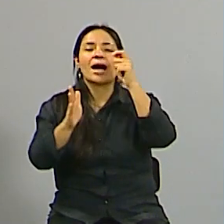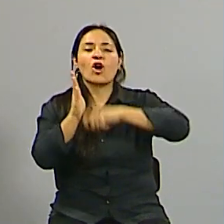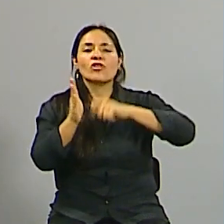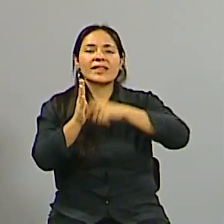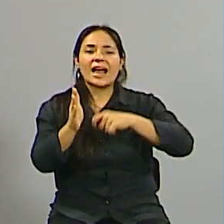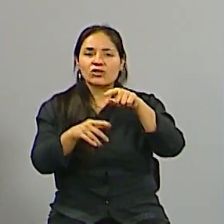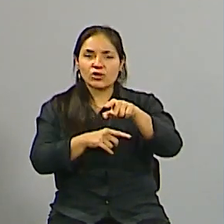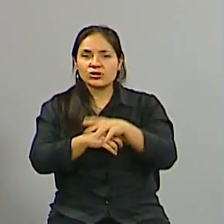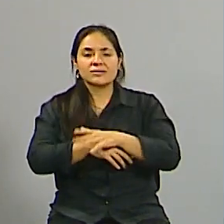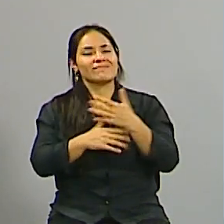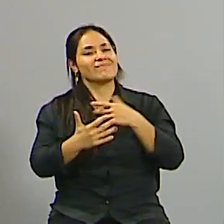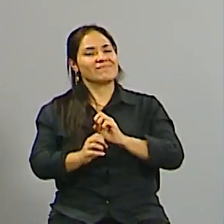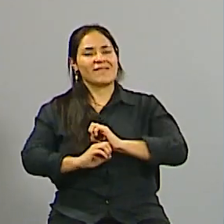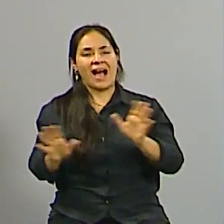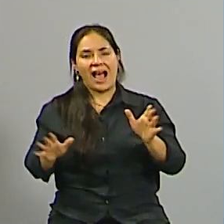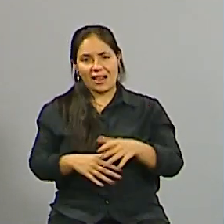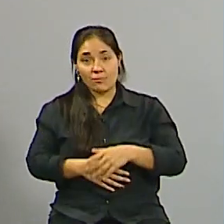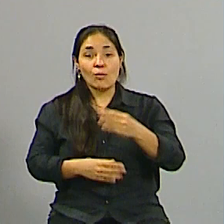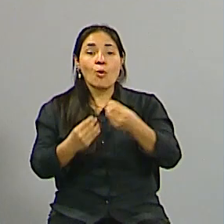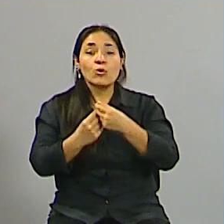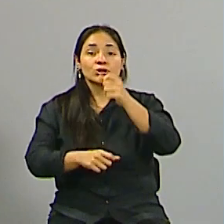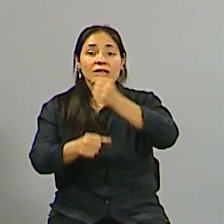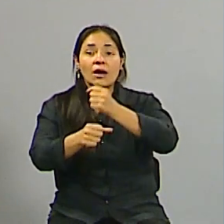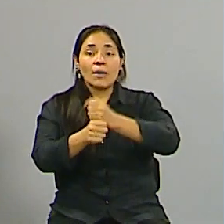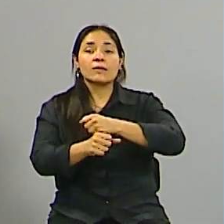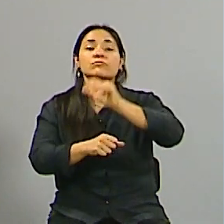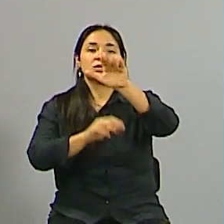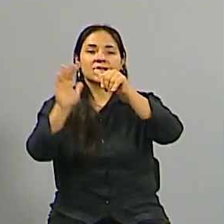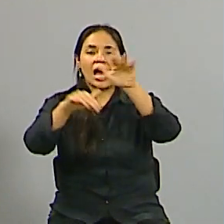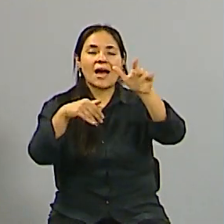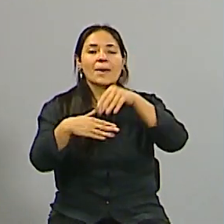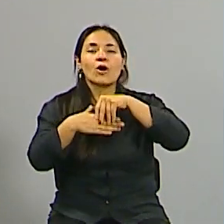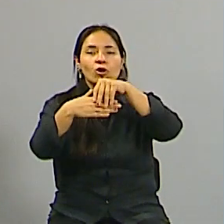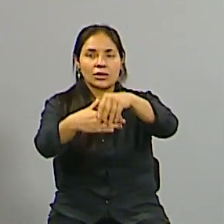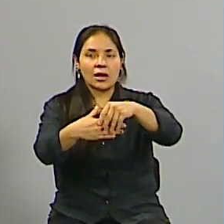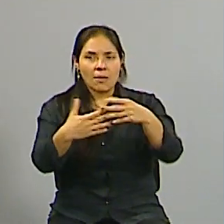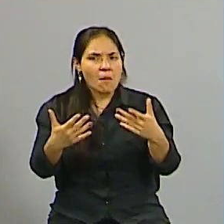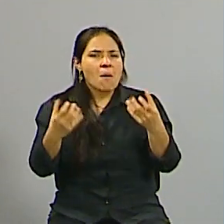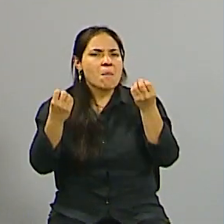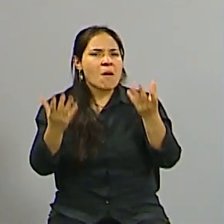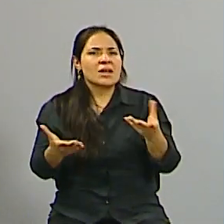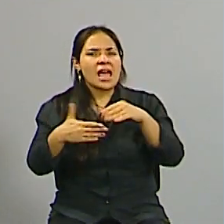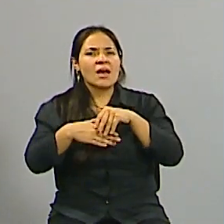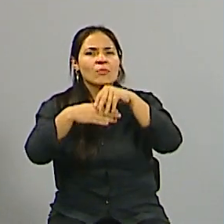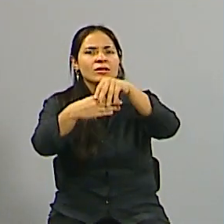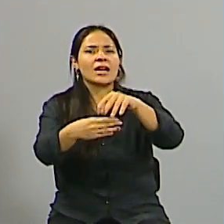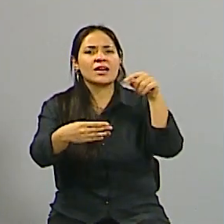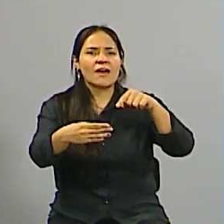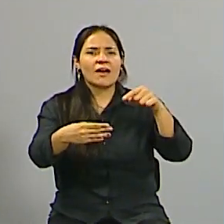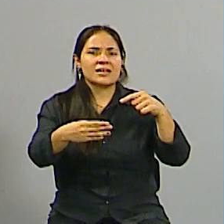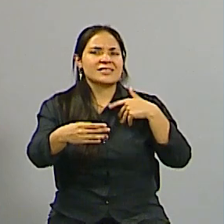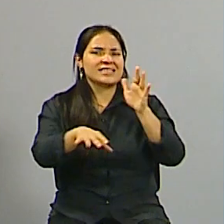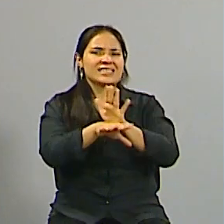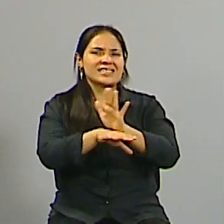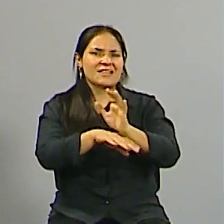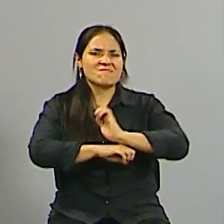Muchos trabajadores bajo la modalidad de cuentapropismo. ¿Por qué la modalidad de contrapropismo es una tragedia